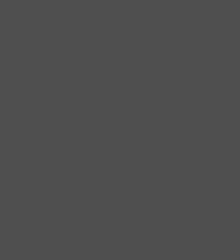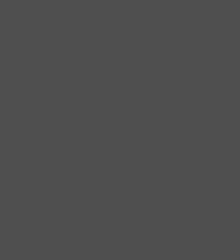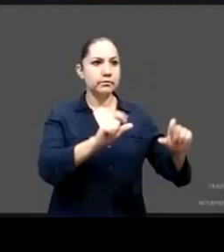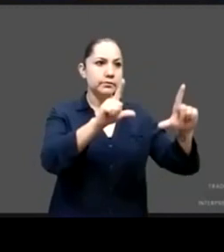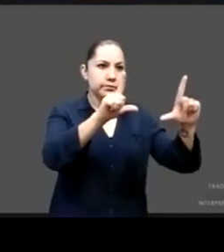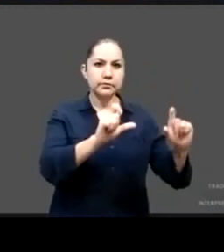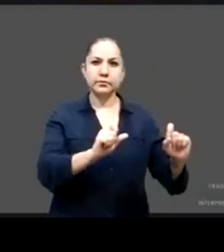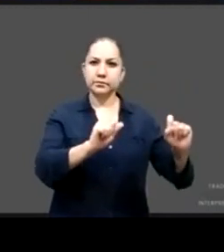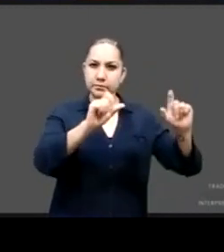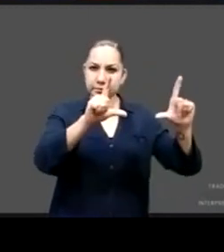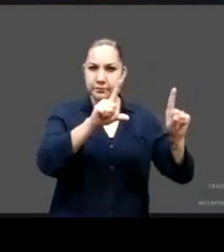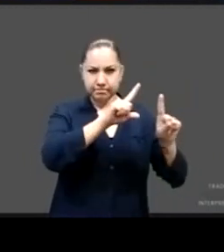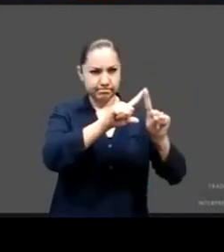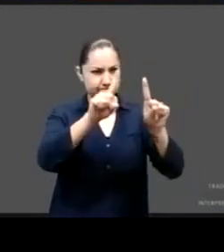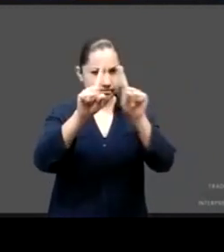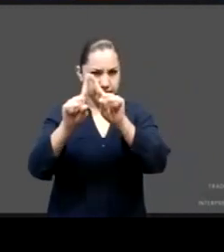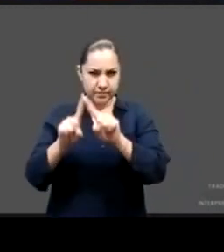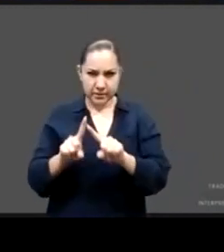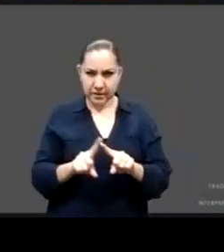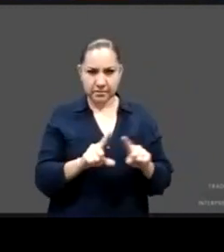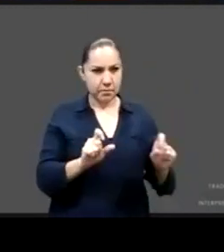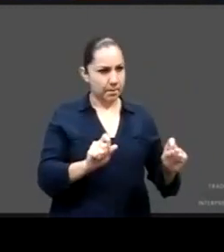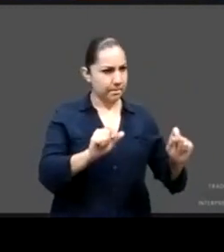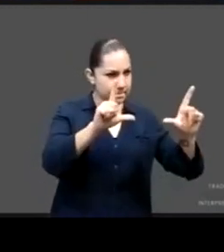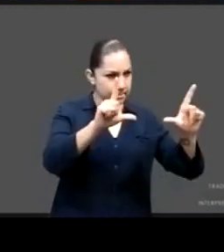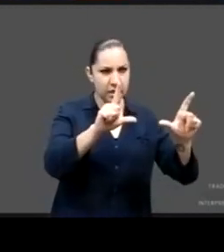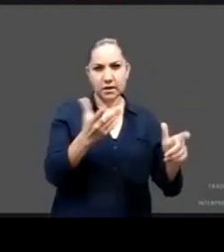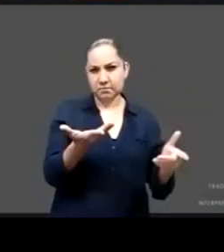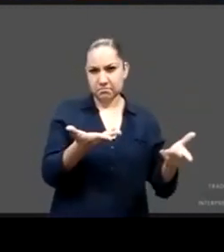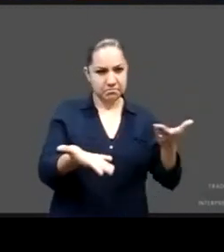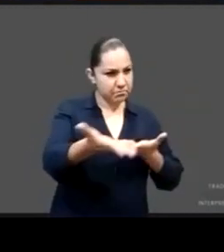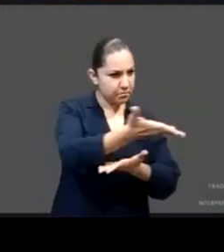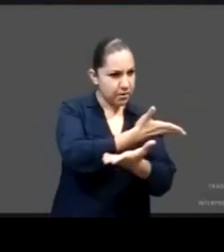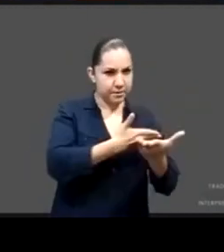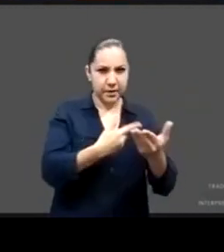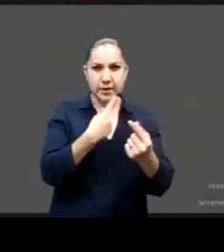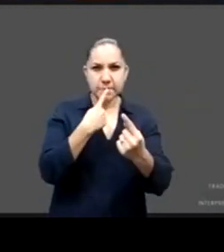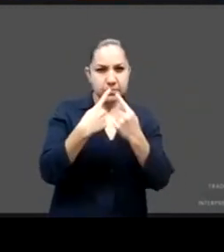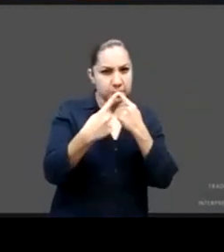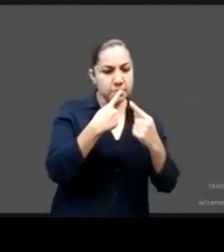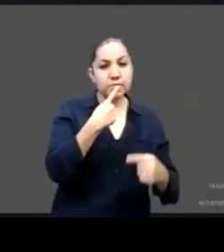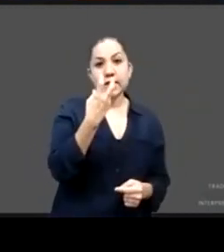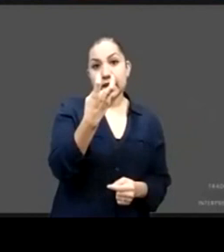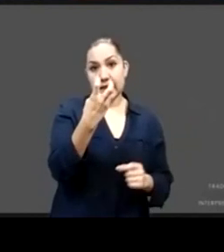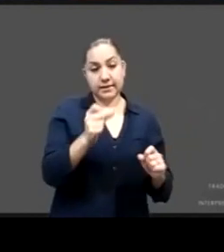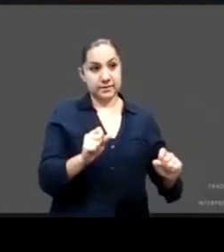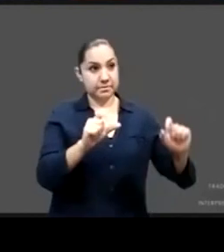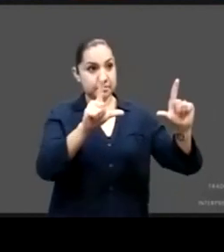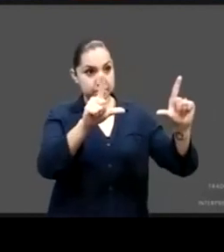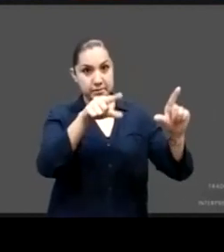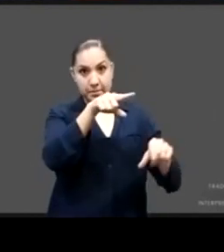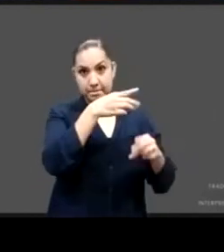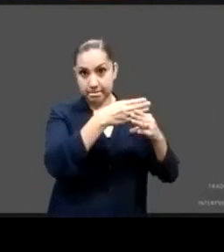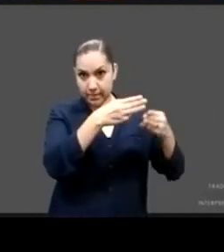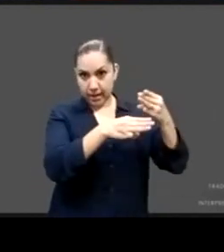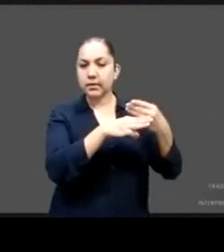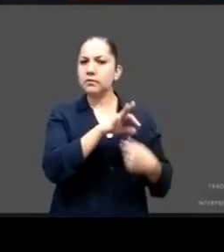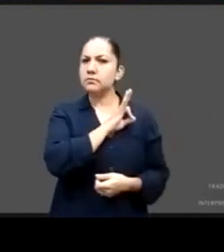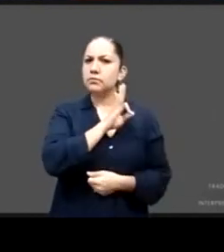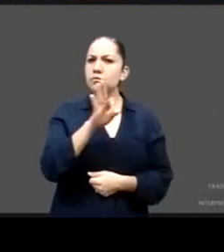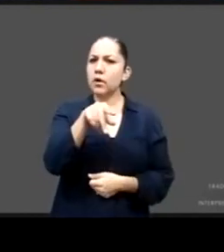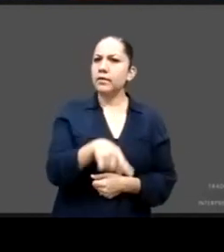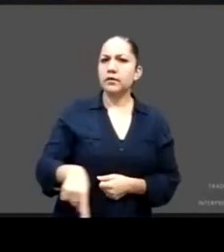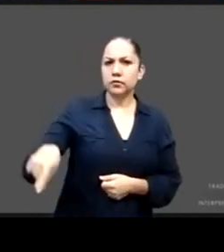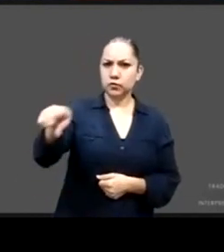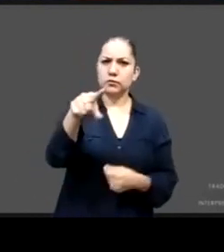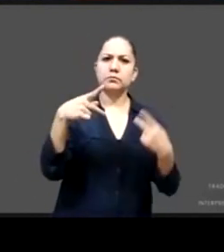en esta mesa, en esta reflexión comunitaria y colectiva, estará disponible para el público después